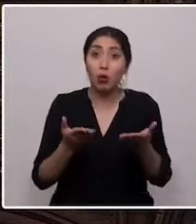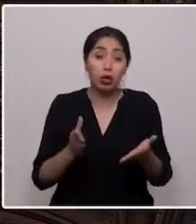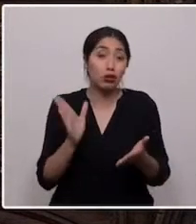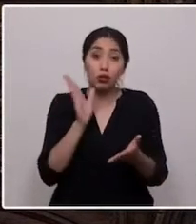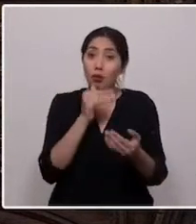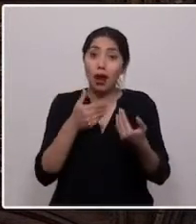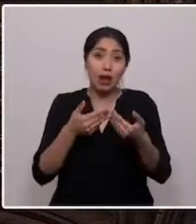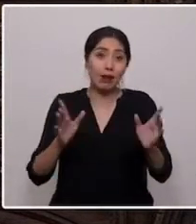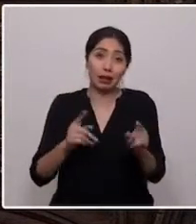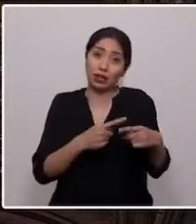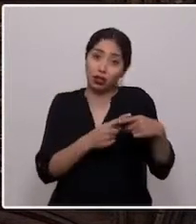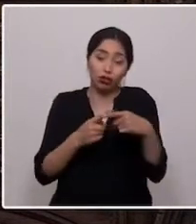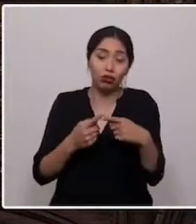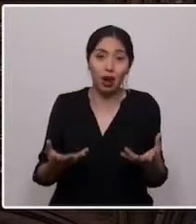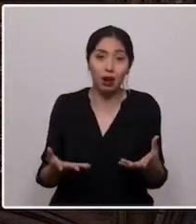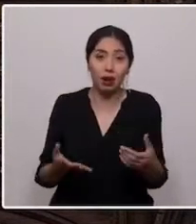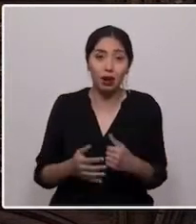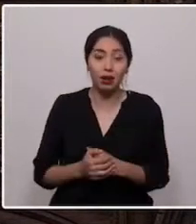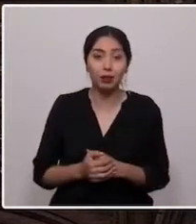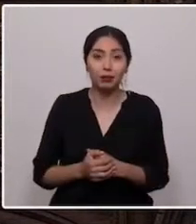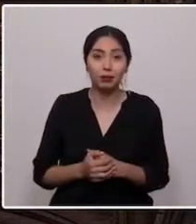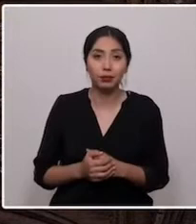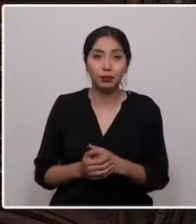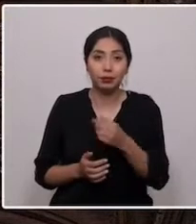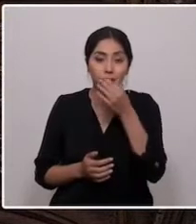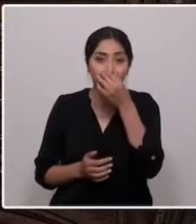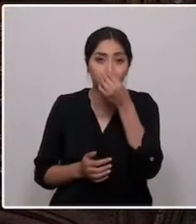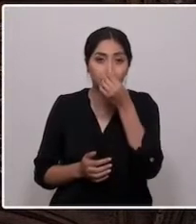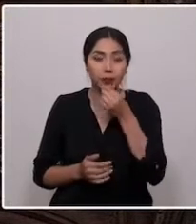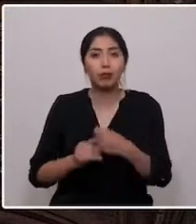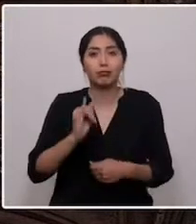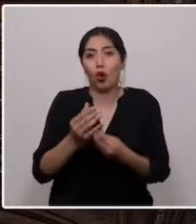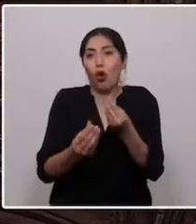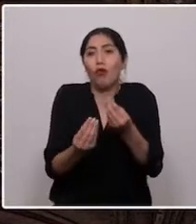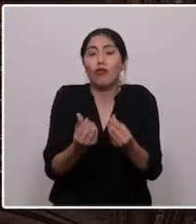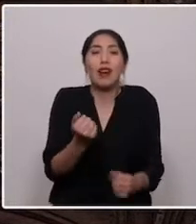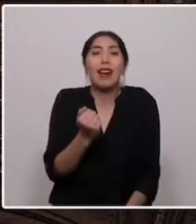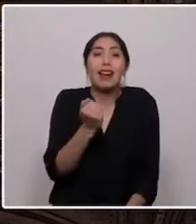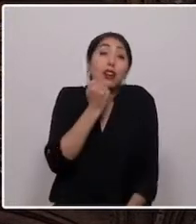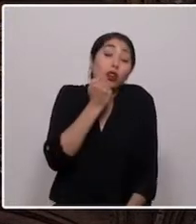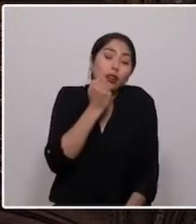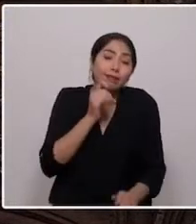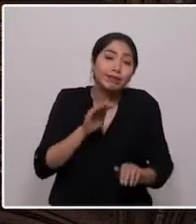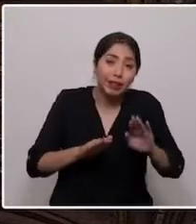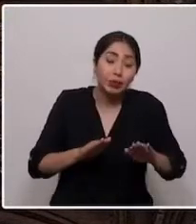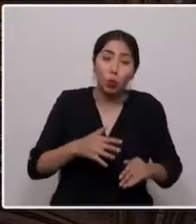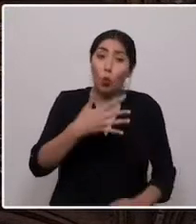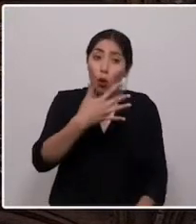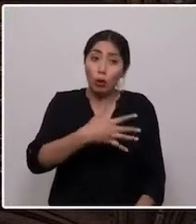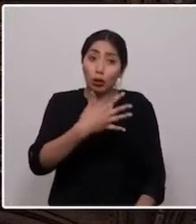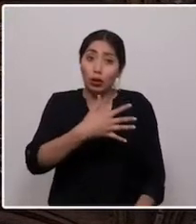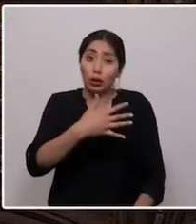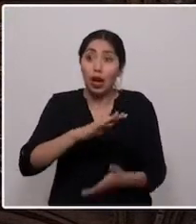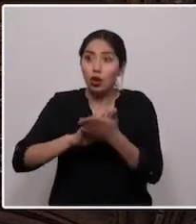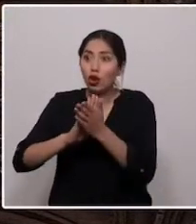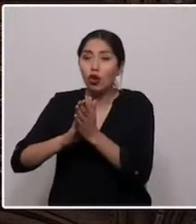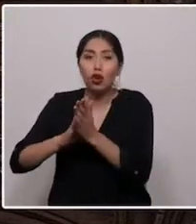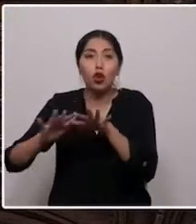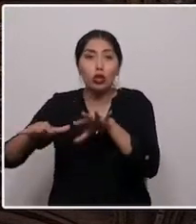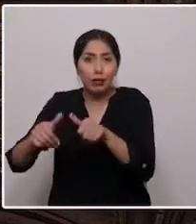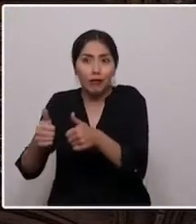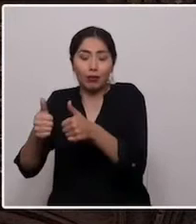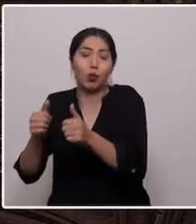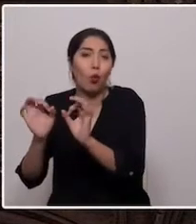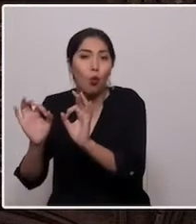social. Habrán sin lugar a duda errores que son tan importantes como los aciertos en todo proceso de inédita construcción